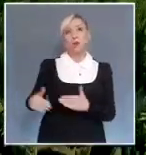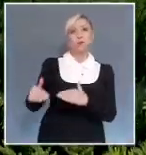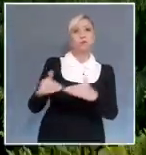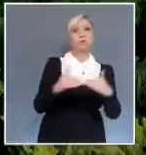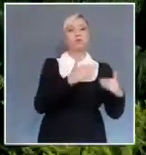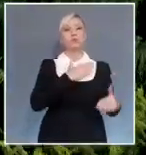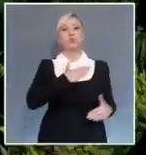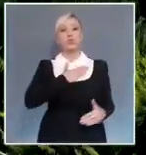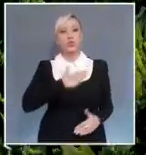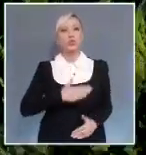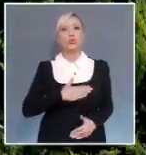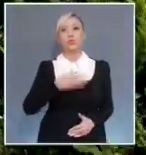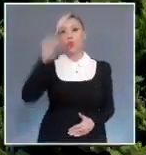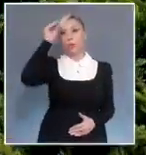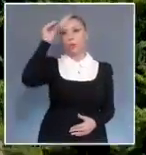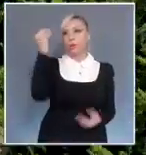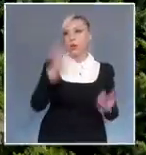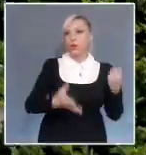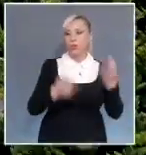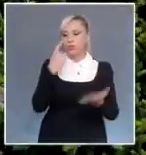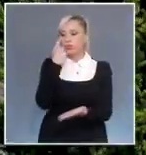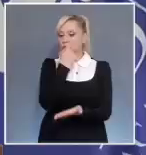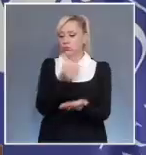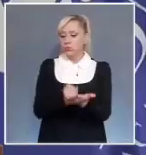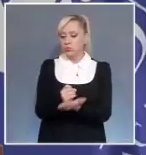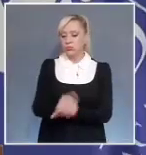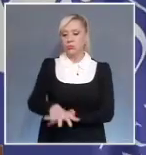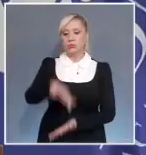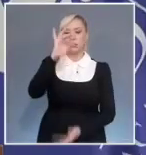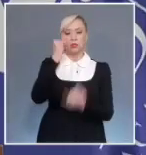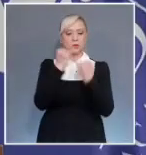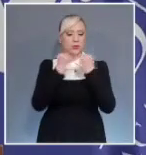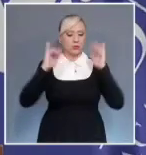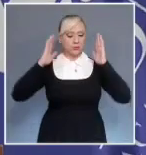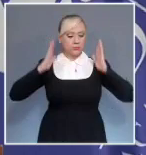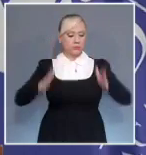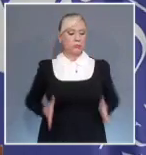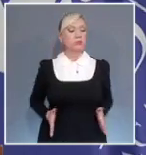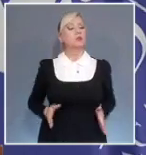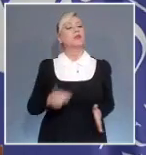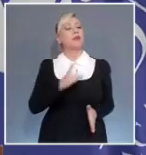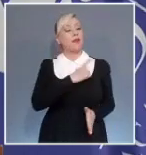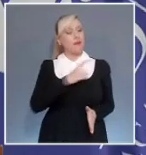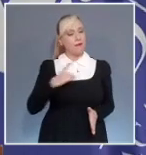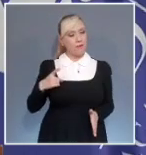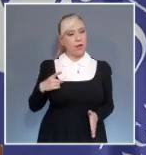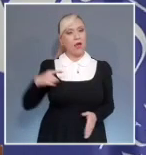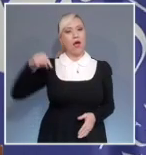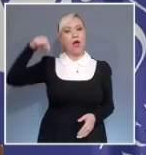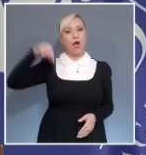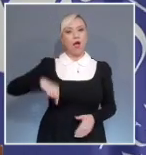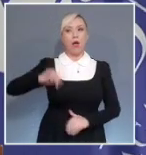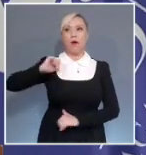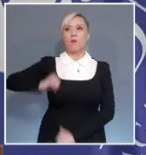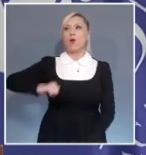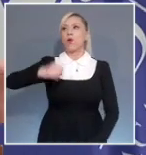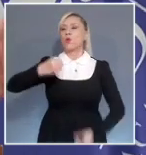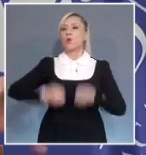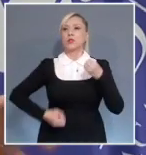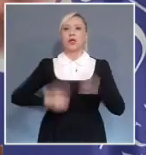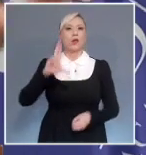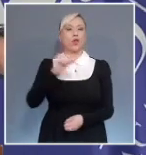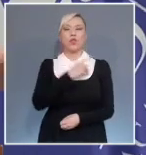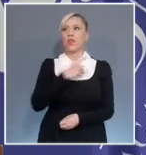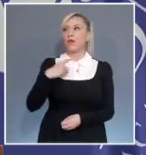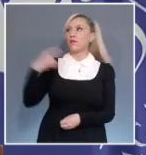su independencia y autonomía. El Poder Judicial debe estar exento, debe encontrarse libre de todo control político y